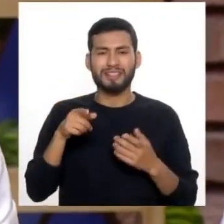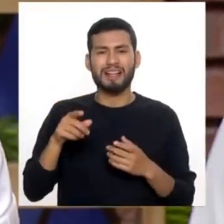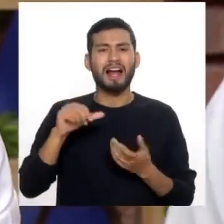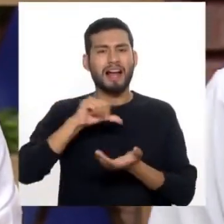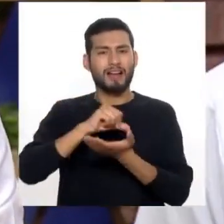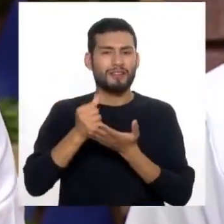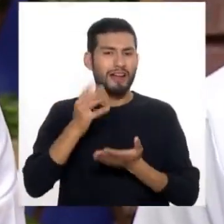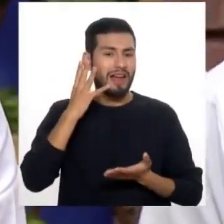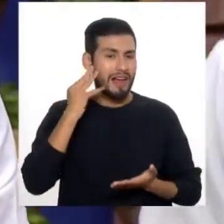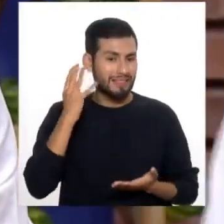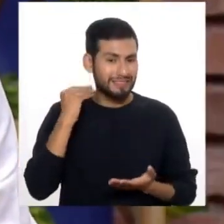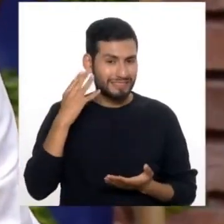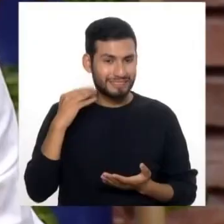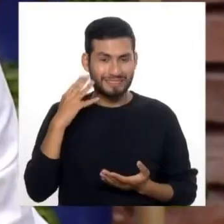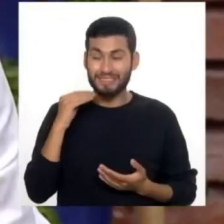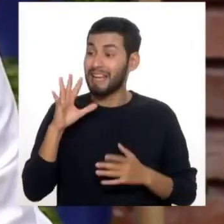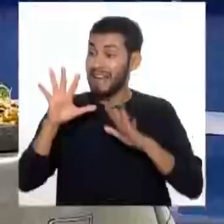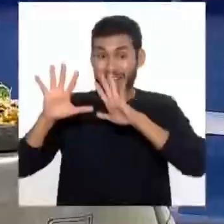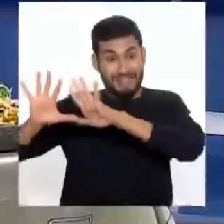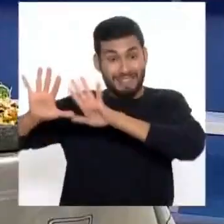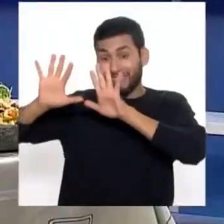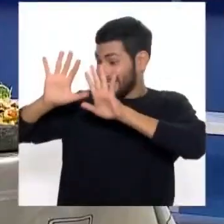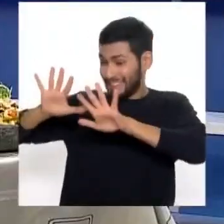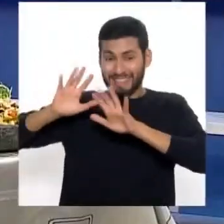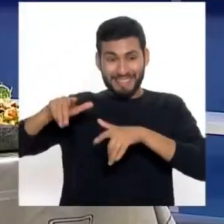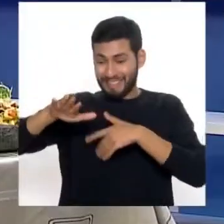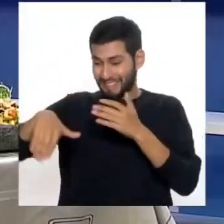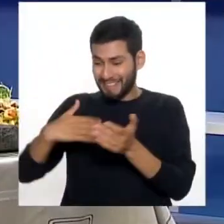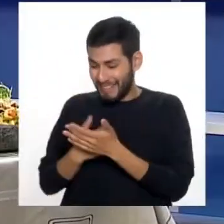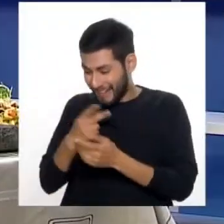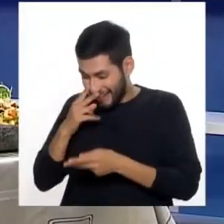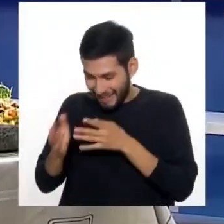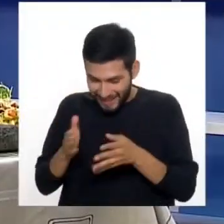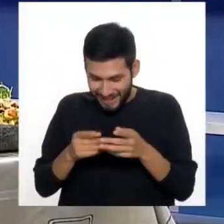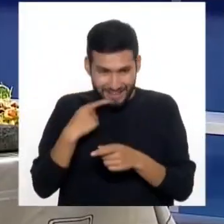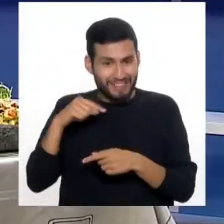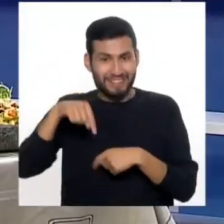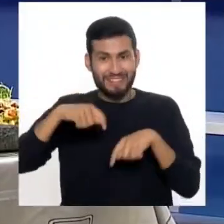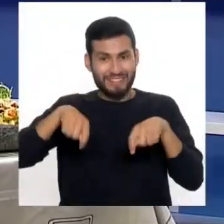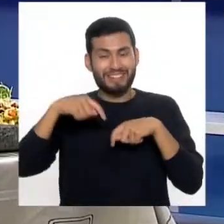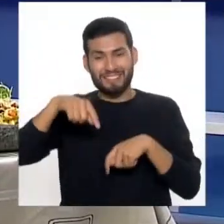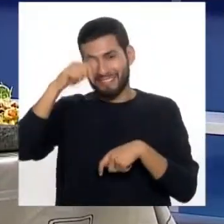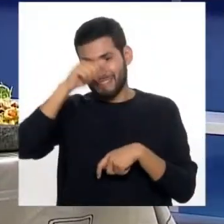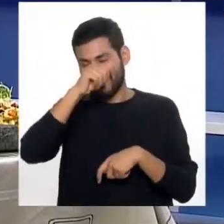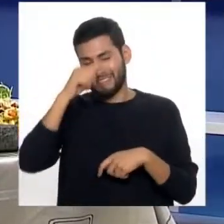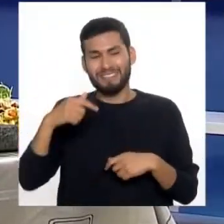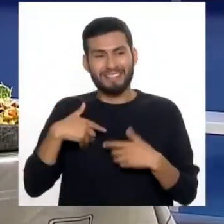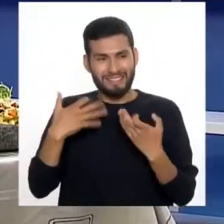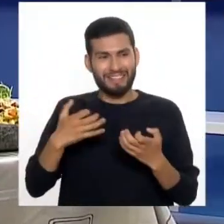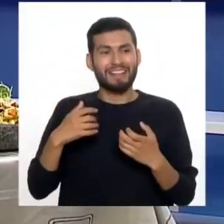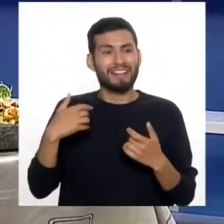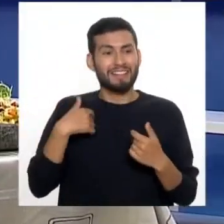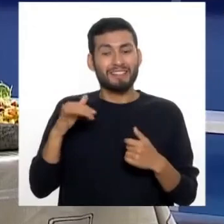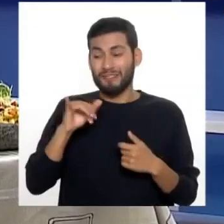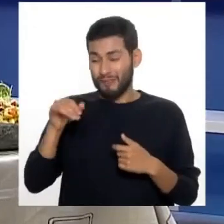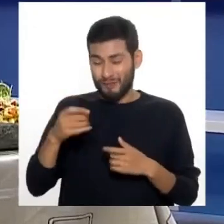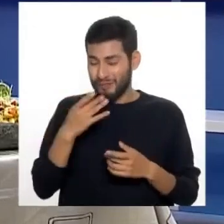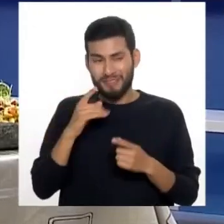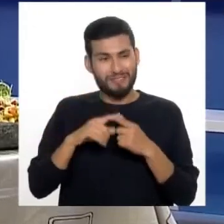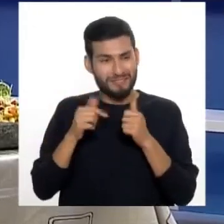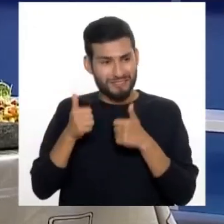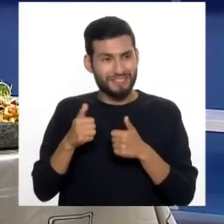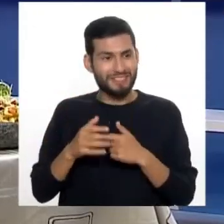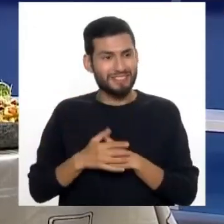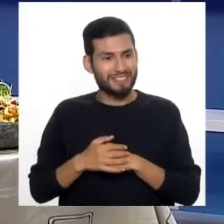chiclayana. Espérate, no te esperes, vamos acá, por favor, allá. Primero. Bueno, José, claro. quiero todos los secretos para prepararlos en casa este domingo. ¿Eh? Yo voy a preparar, no me va a salir como el de José, pero muy bien.